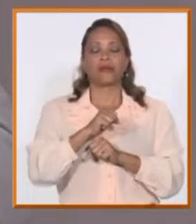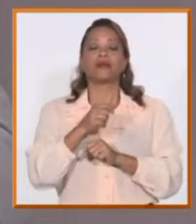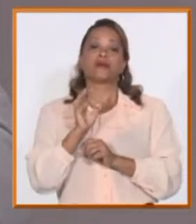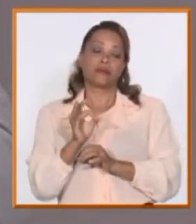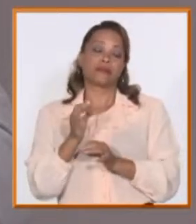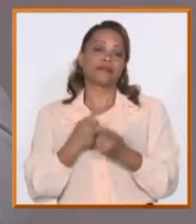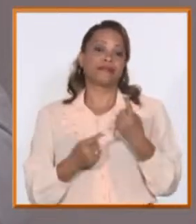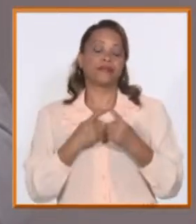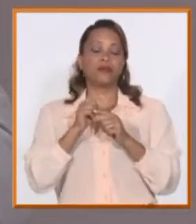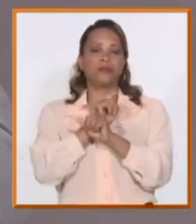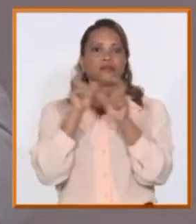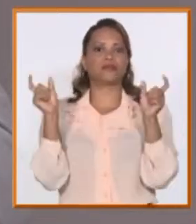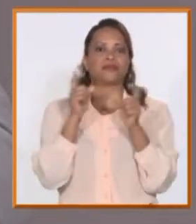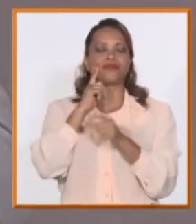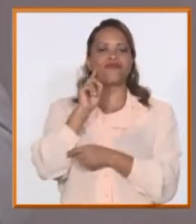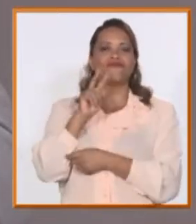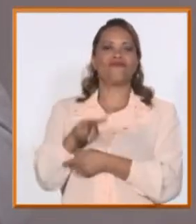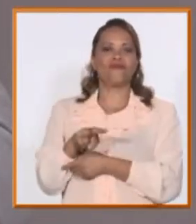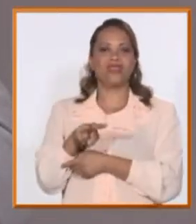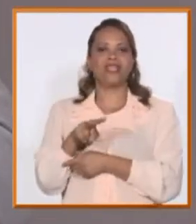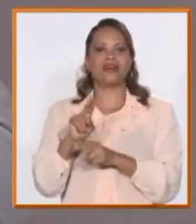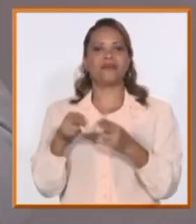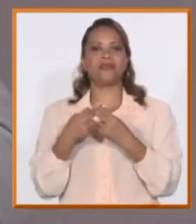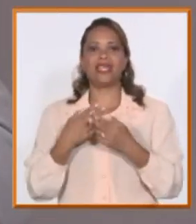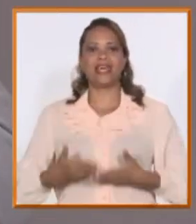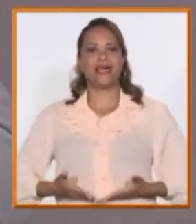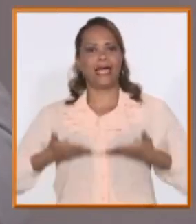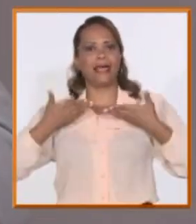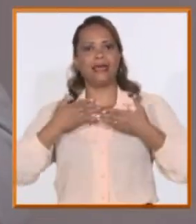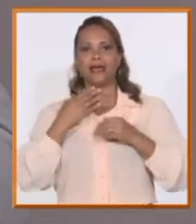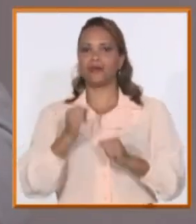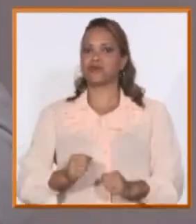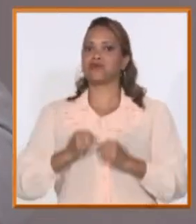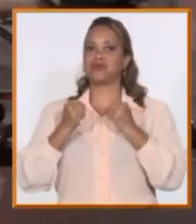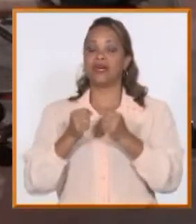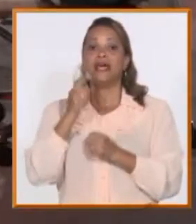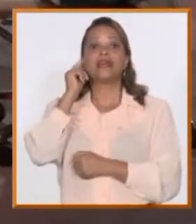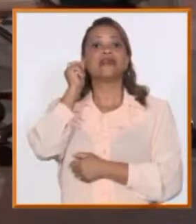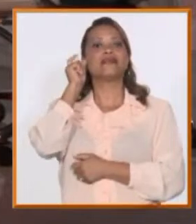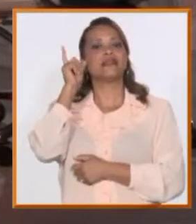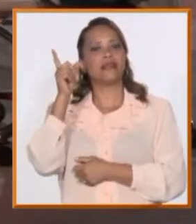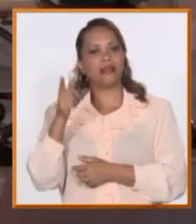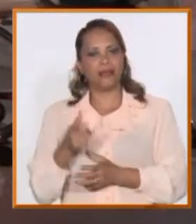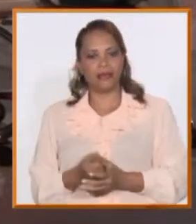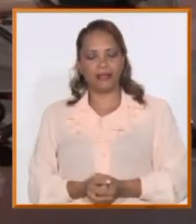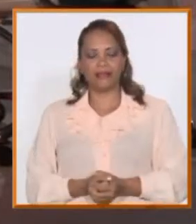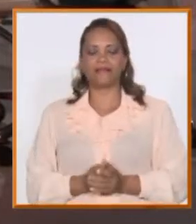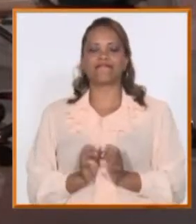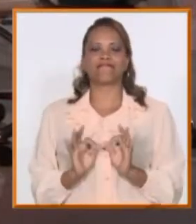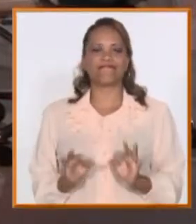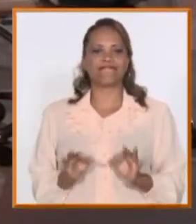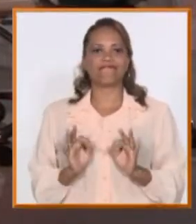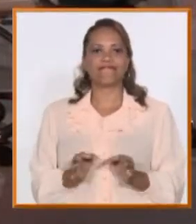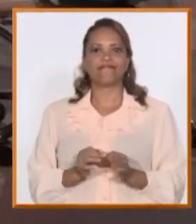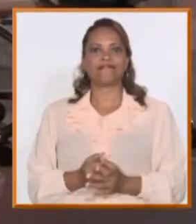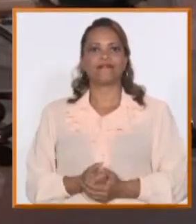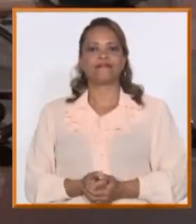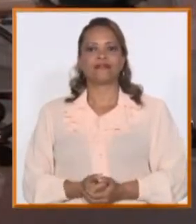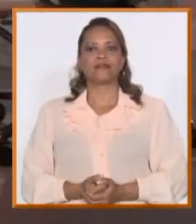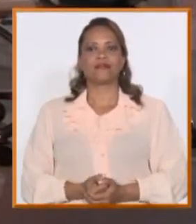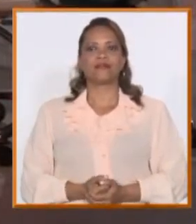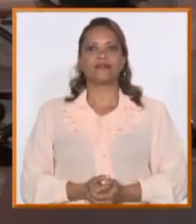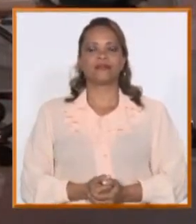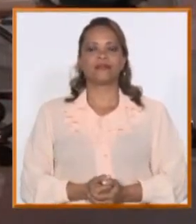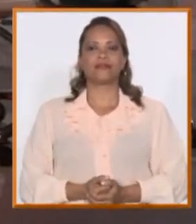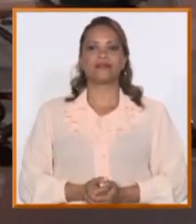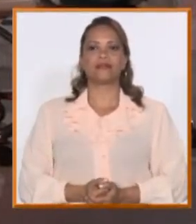realmente impresionante verla en el tatami. Una energía tremenda. Una energía así mismo. Y bueno, contextualizando también, más allá